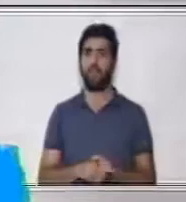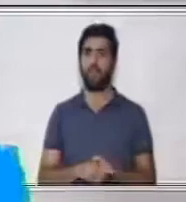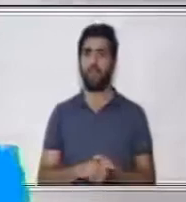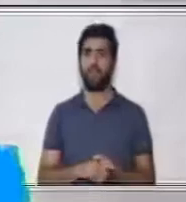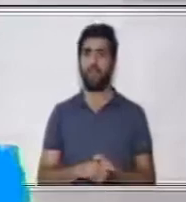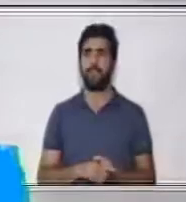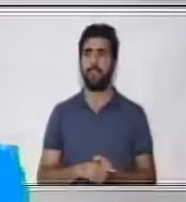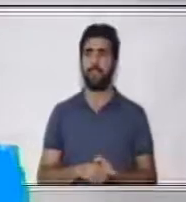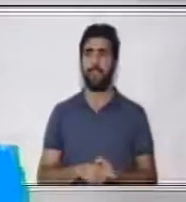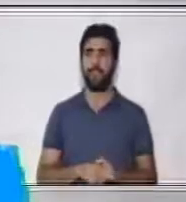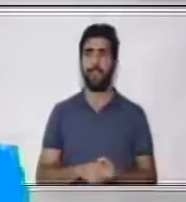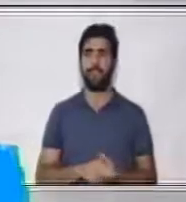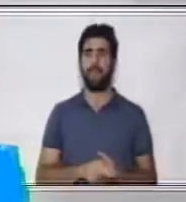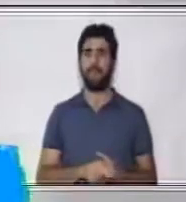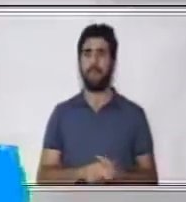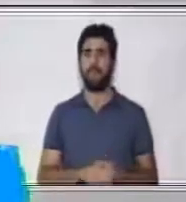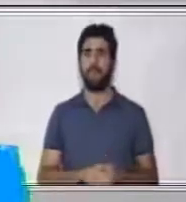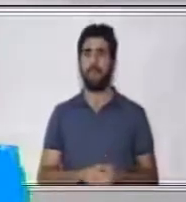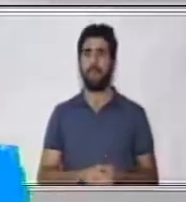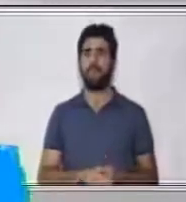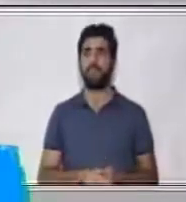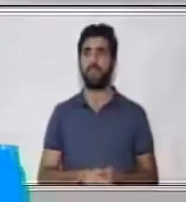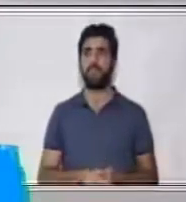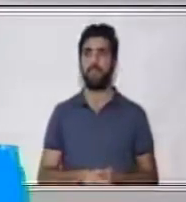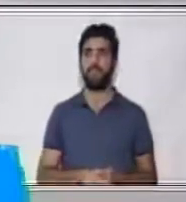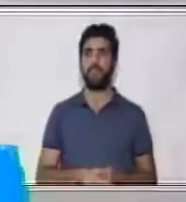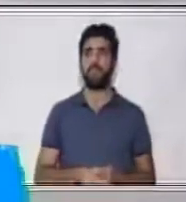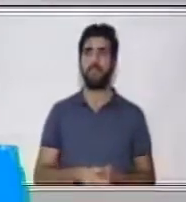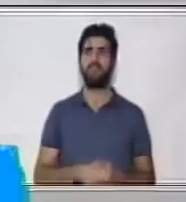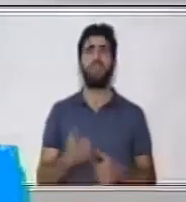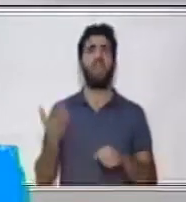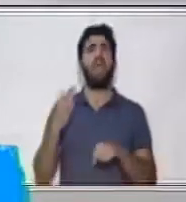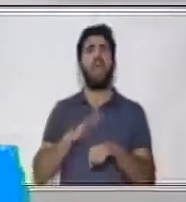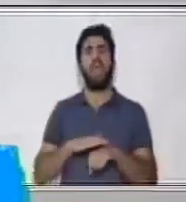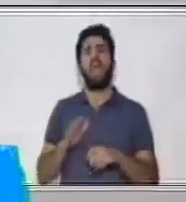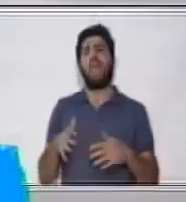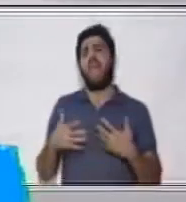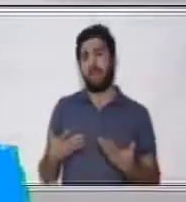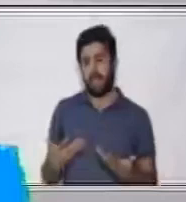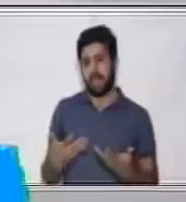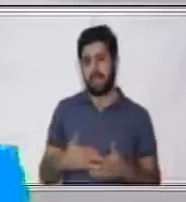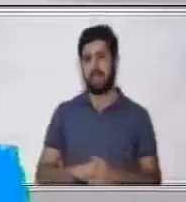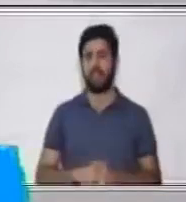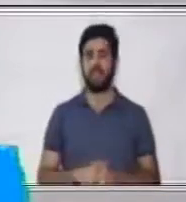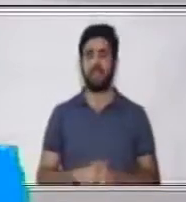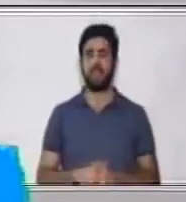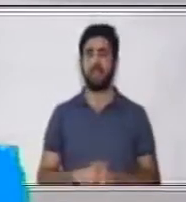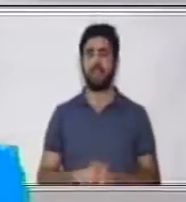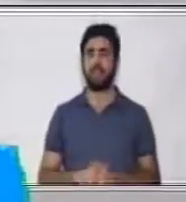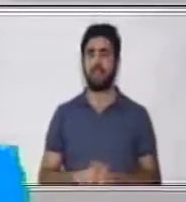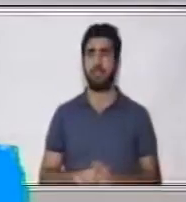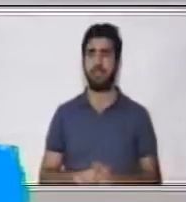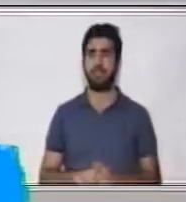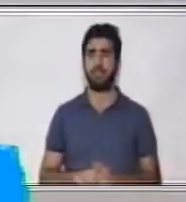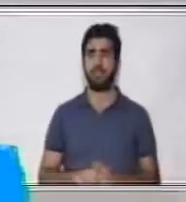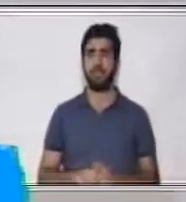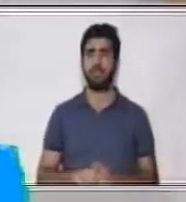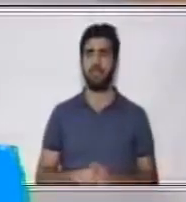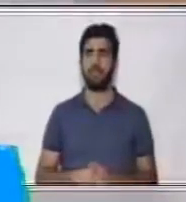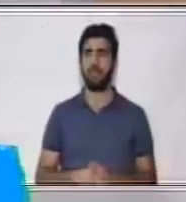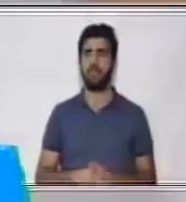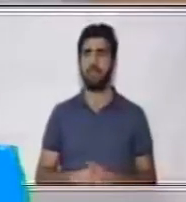elemento personajes de cuentos. ¿Qué más personajes de cuentos conoces?